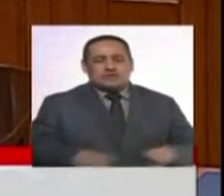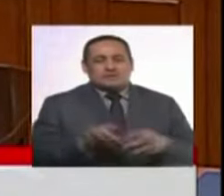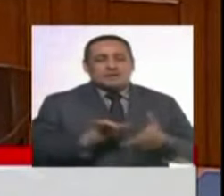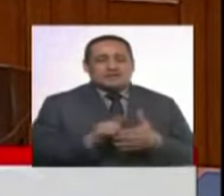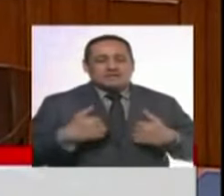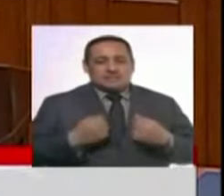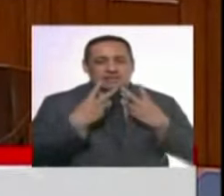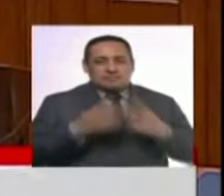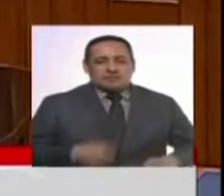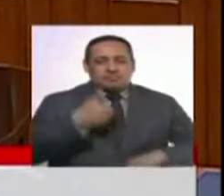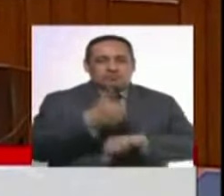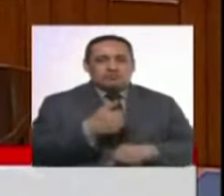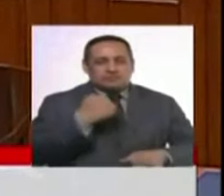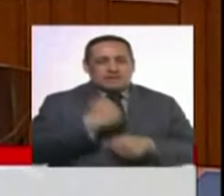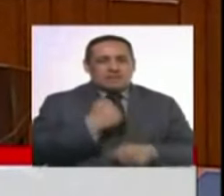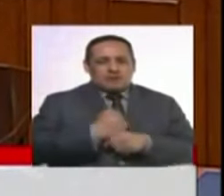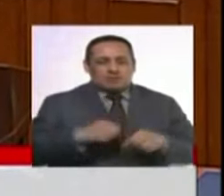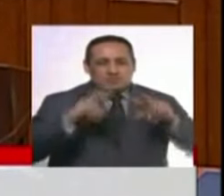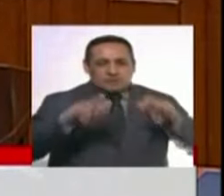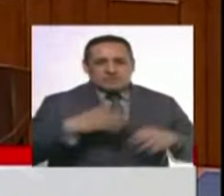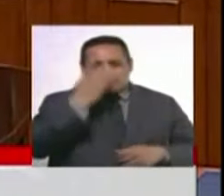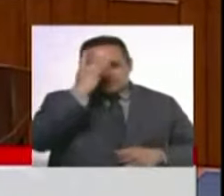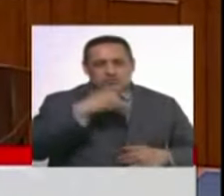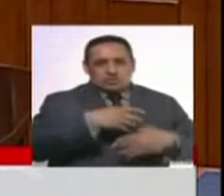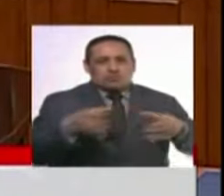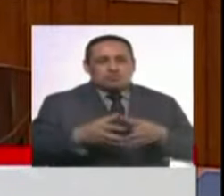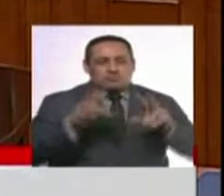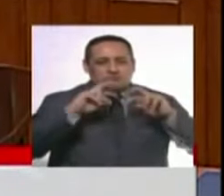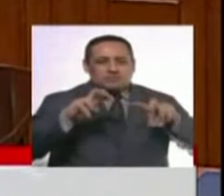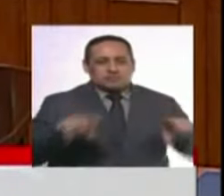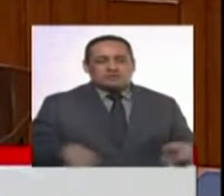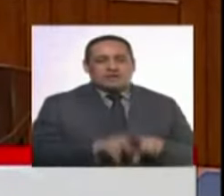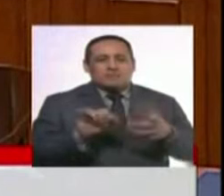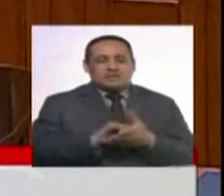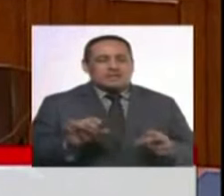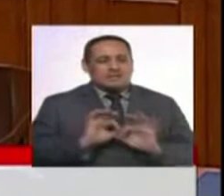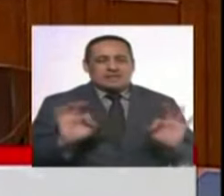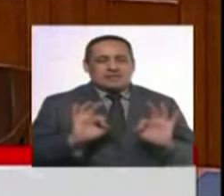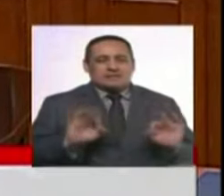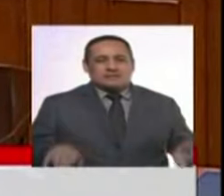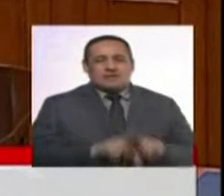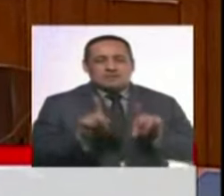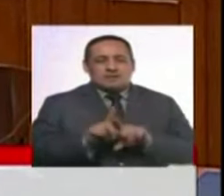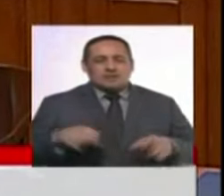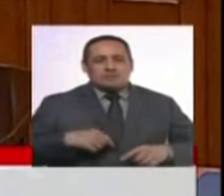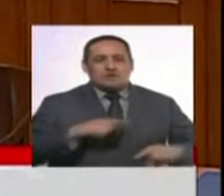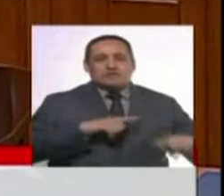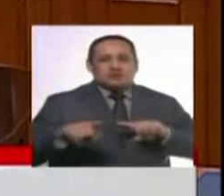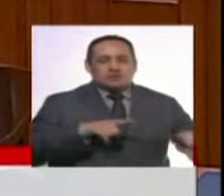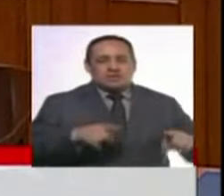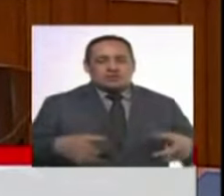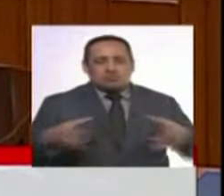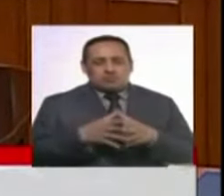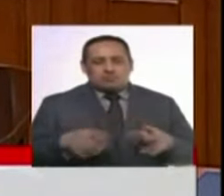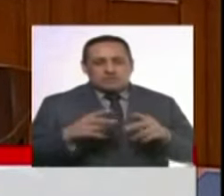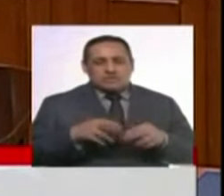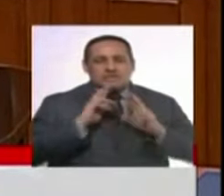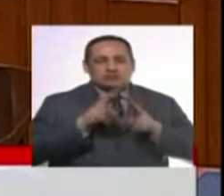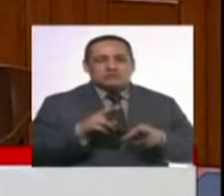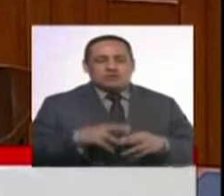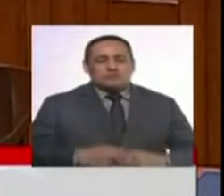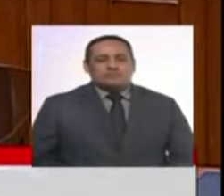tiene injerencia en las actuaciones y decisiones de los órganos de investigación mucho menos pueden direccionar las investigaciones ni